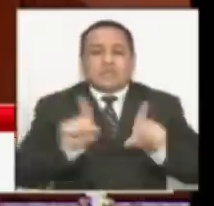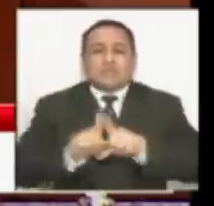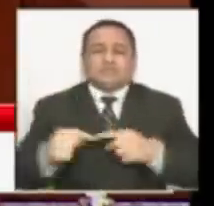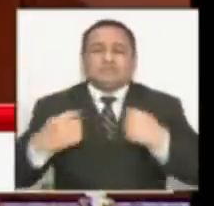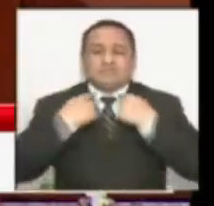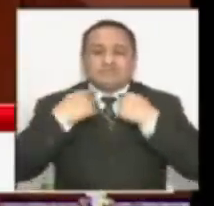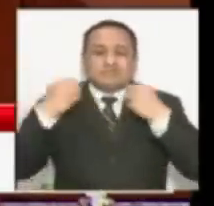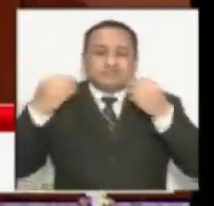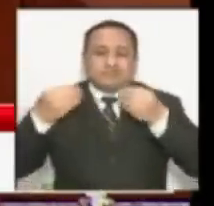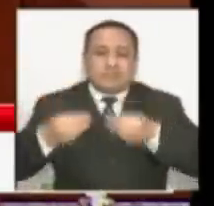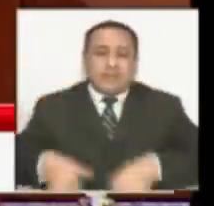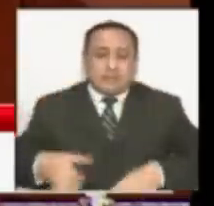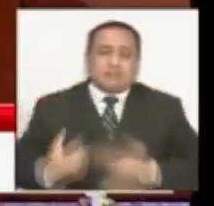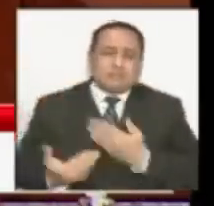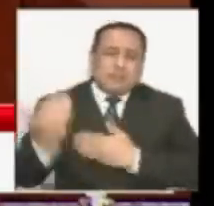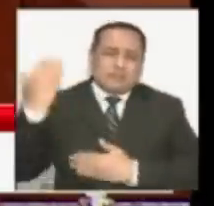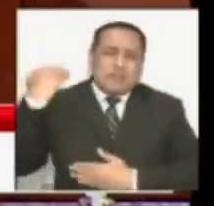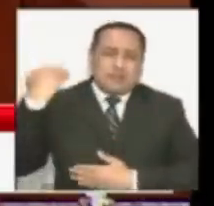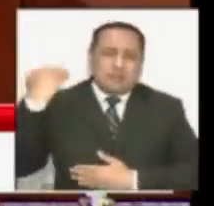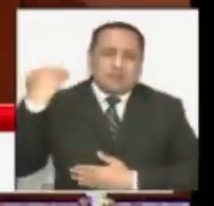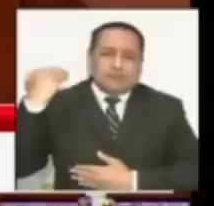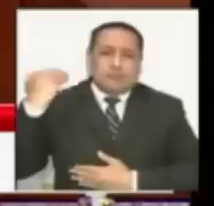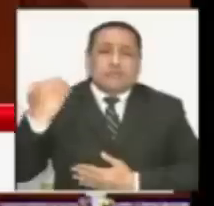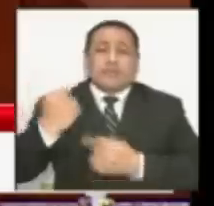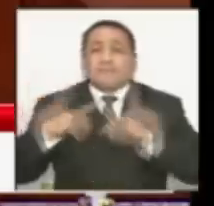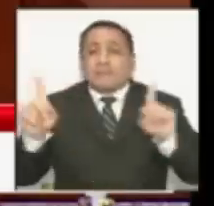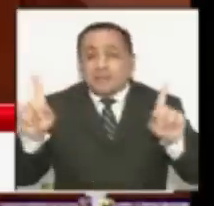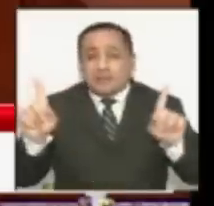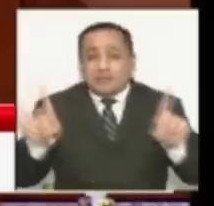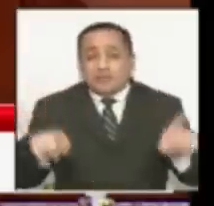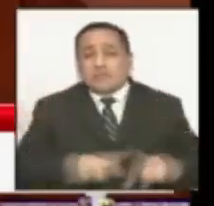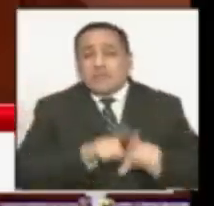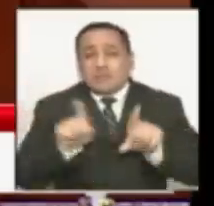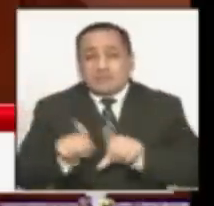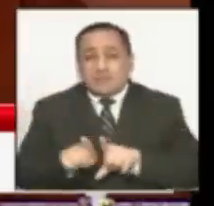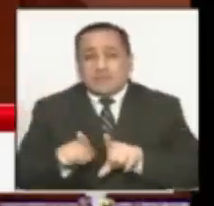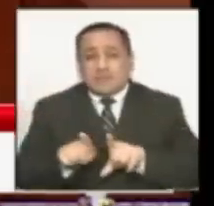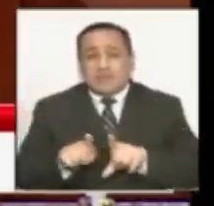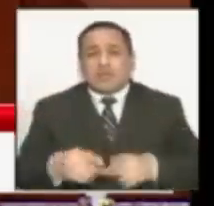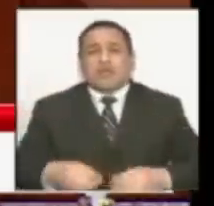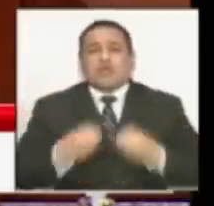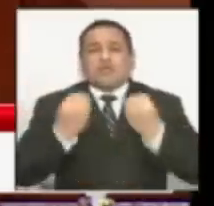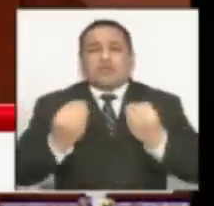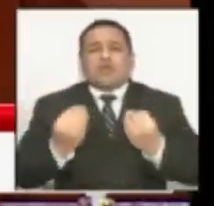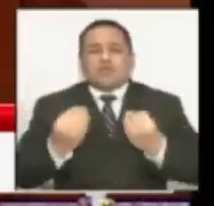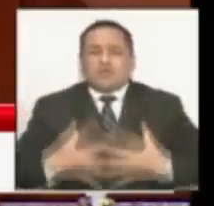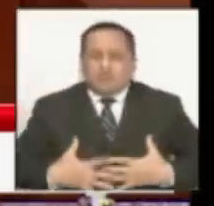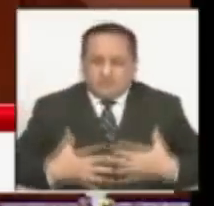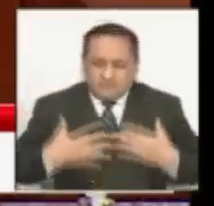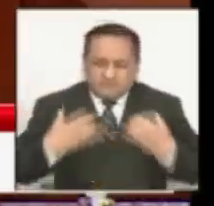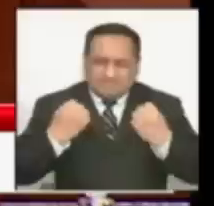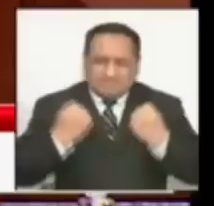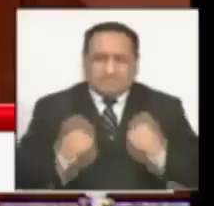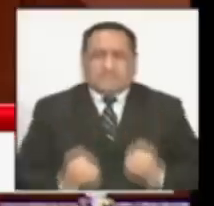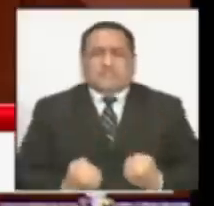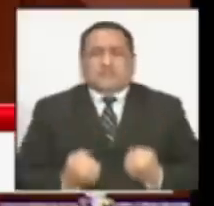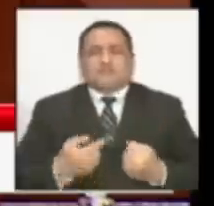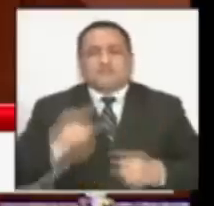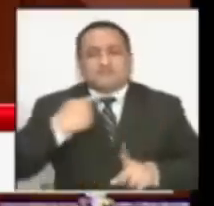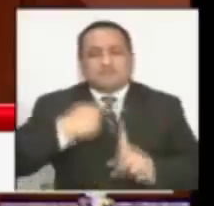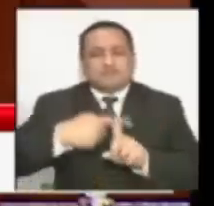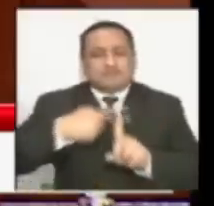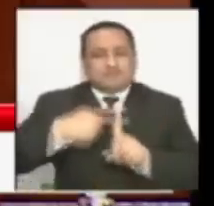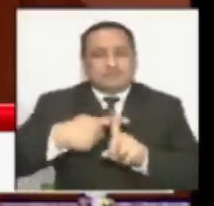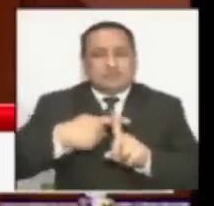con derrotas. Pero también, y eso es lo más importante, con un indesmayable sentido de